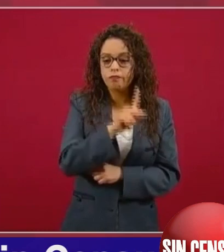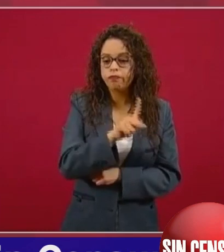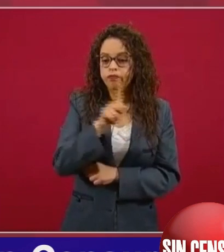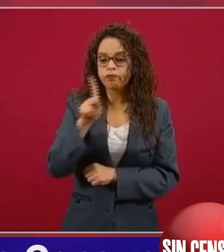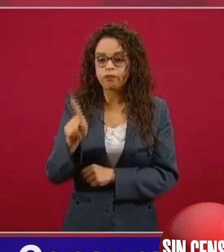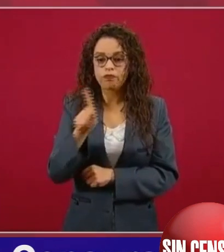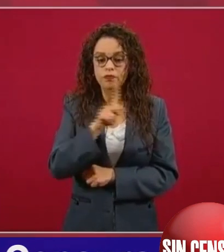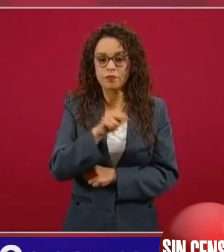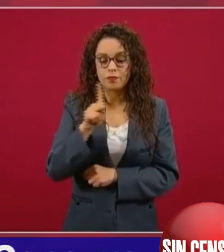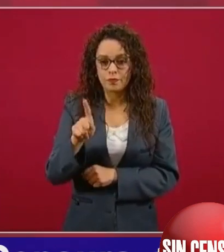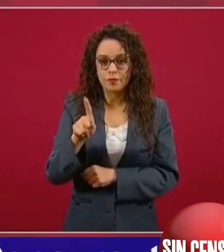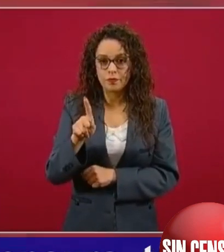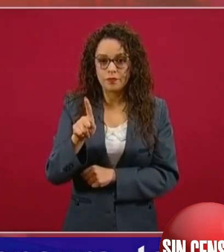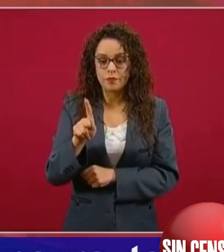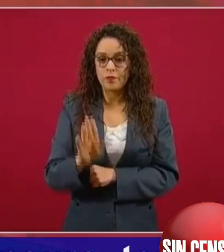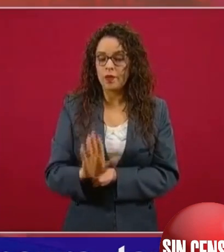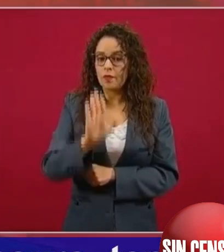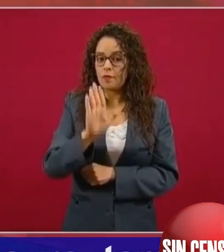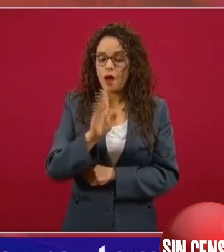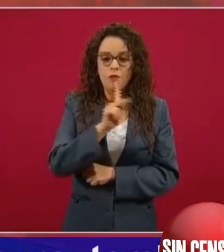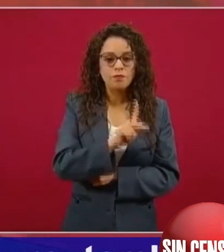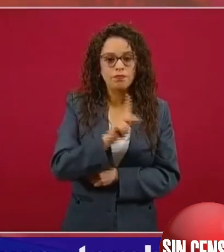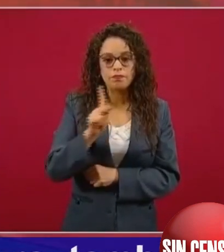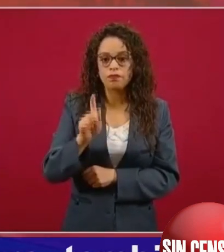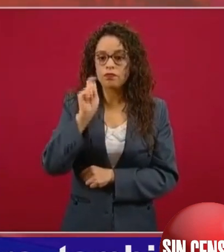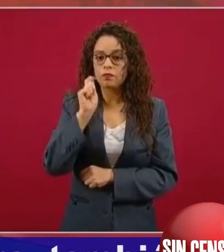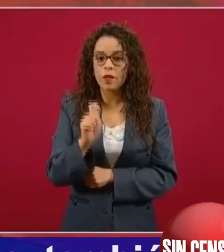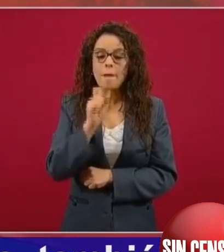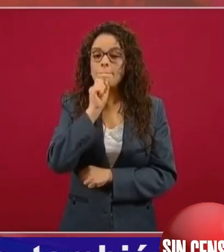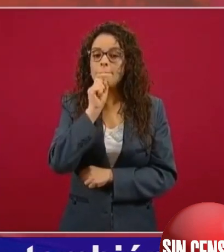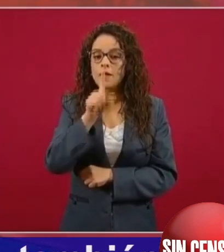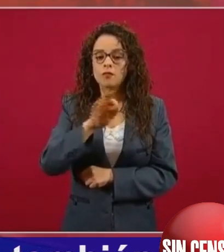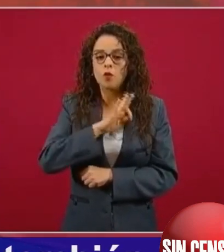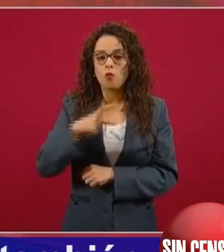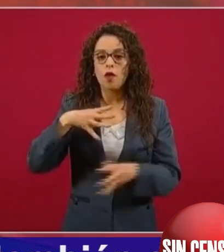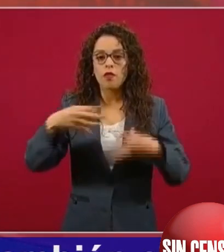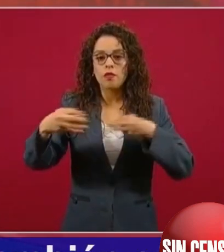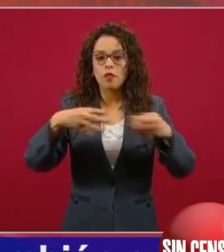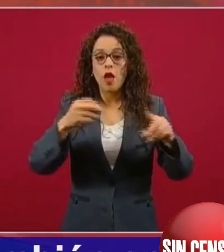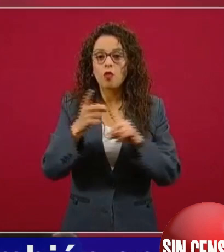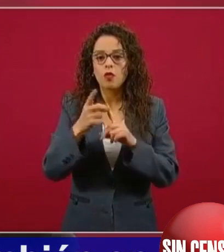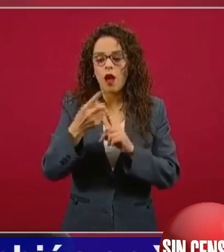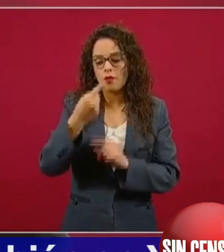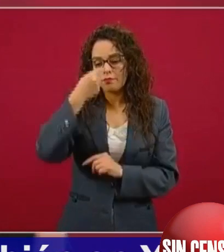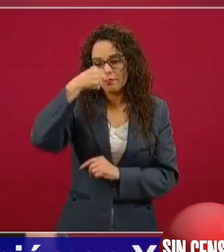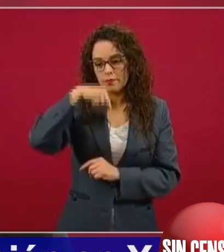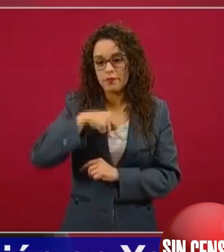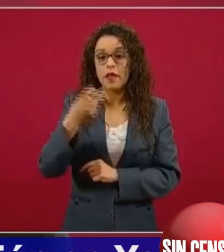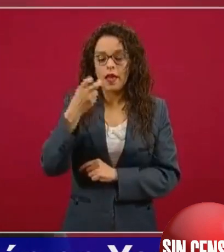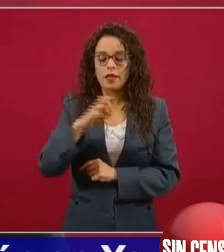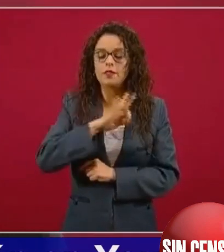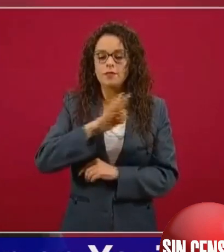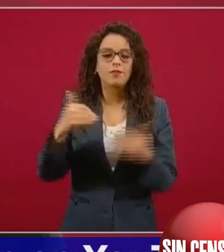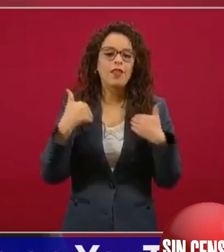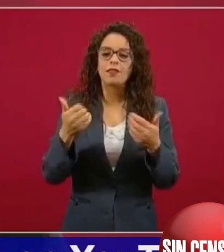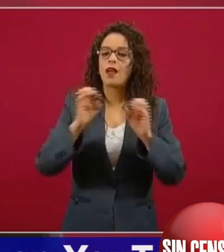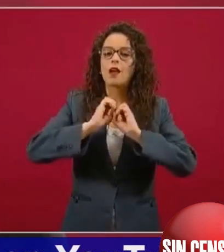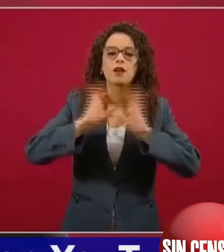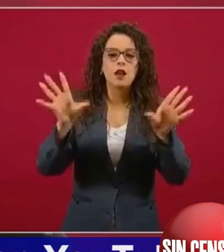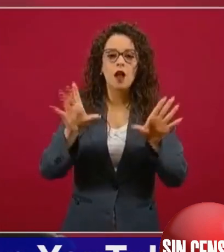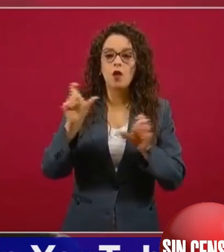comportamiento epidemiológico semejante porque se transmiten por la misma vía, era lógico suponer que con la llegada de la